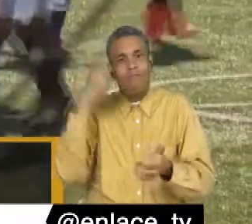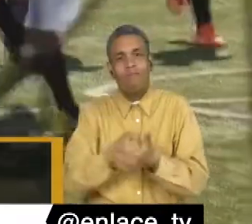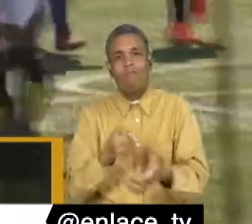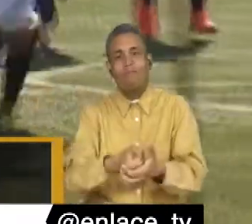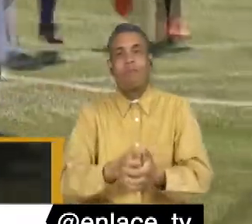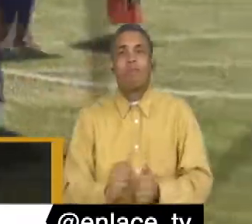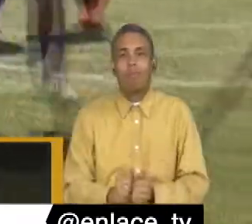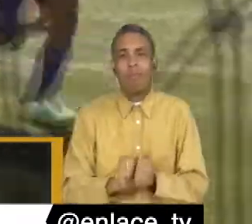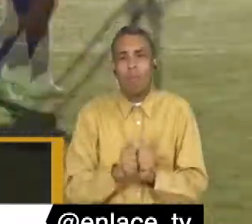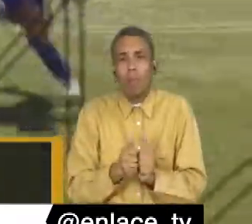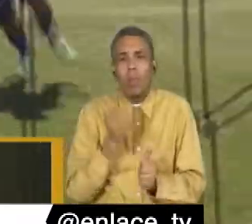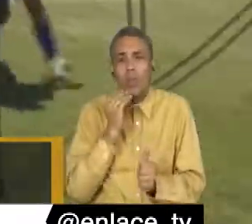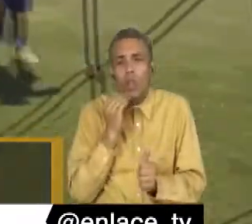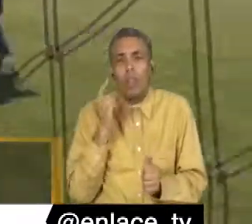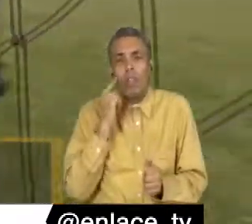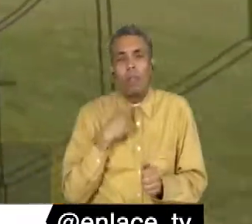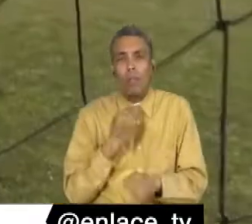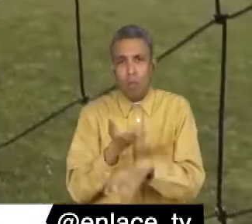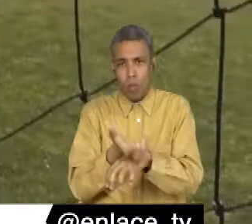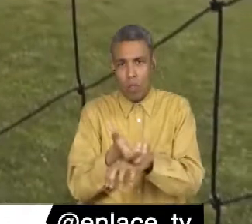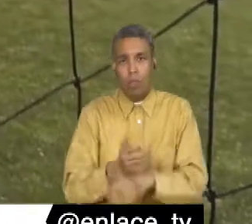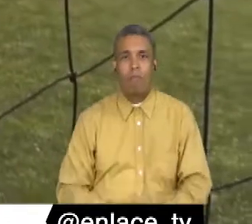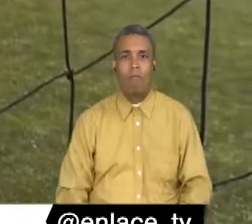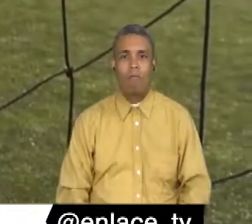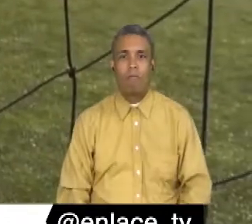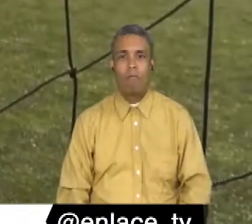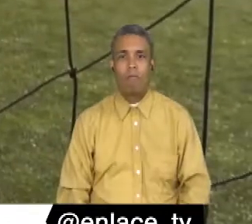deportivo se llevará a cabo en la cancha de Cotraeco.